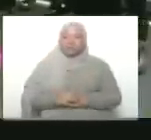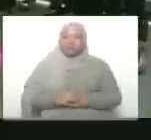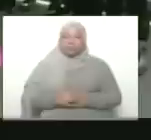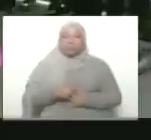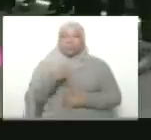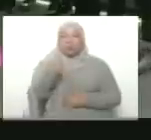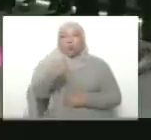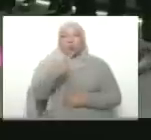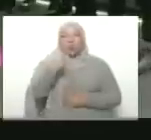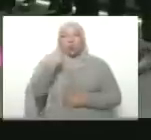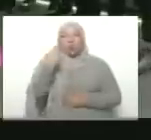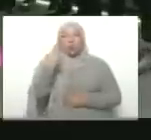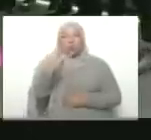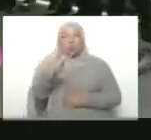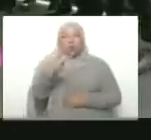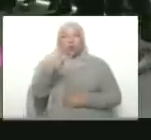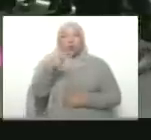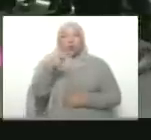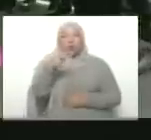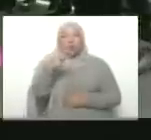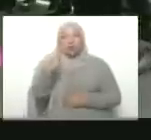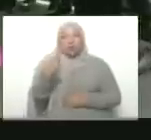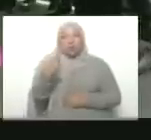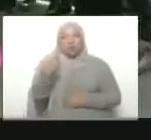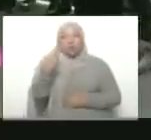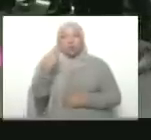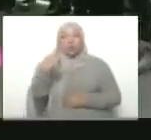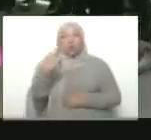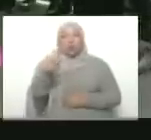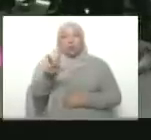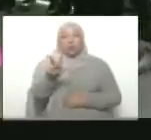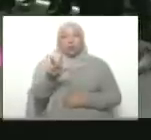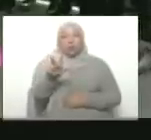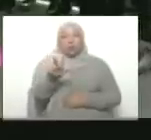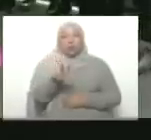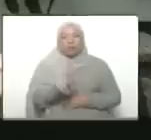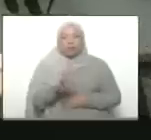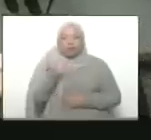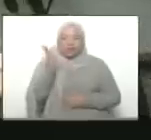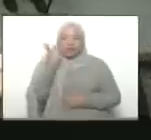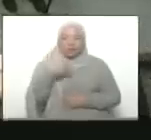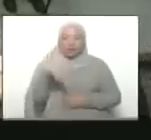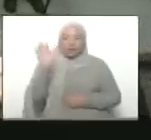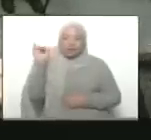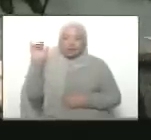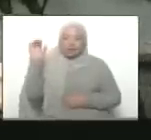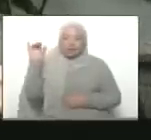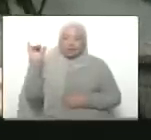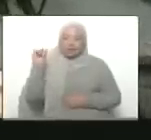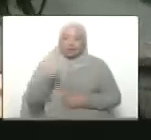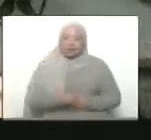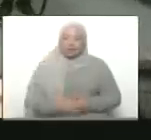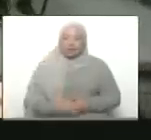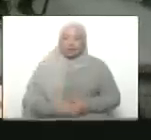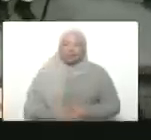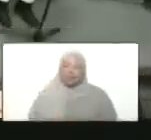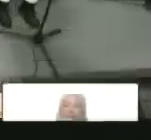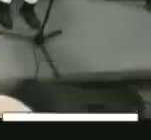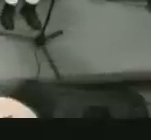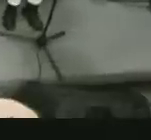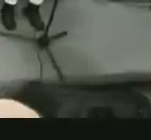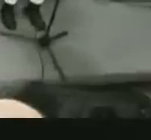cuenta de tres un un un dos TR fza hasta